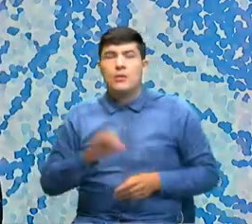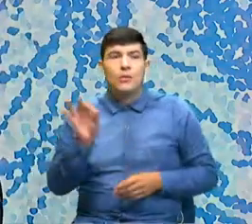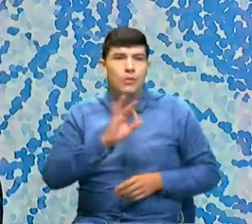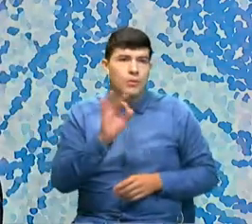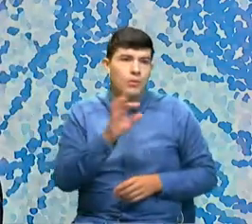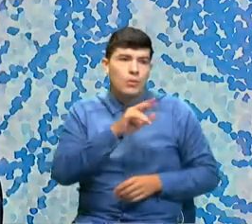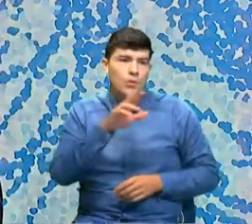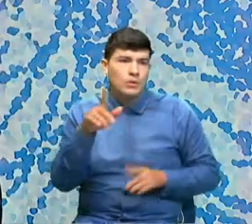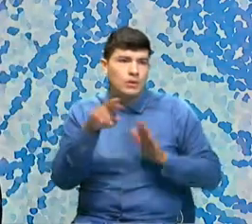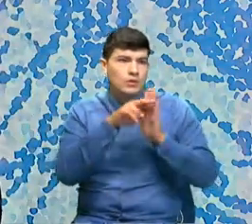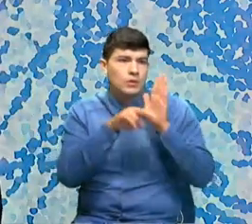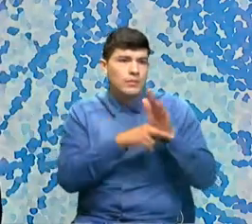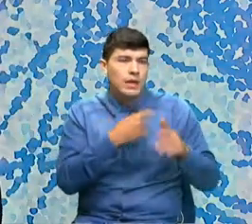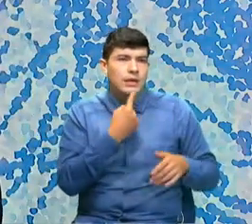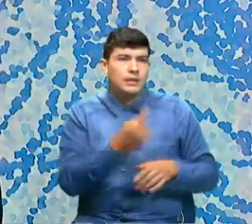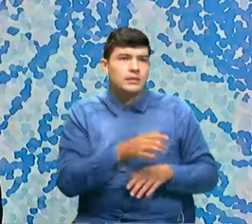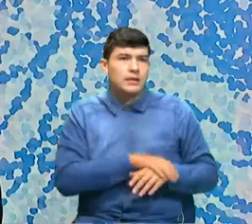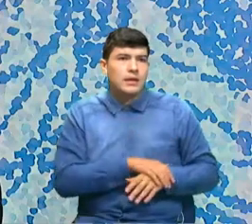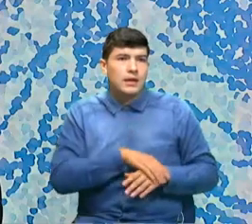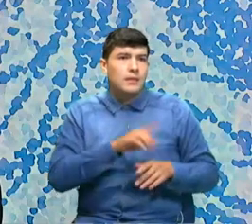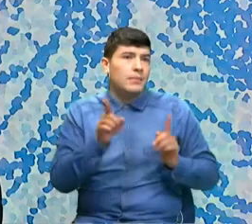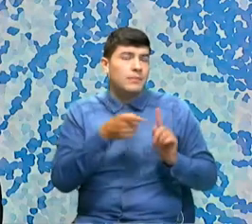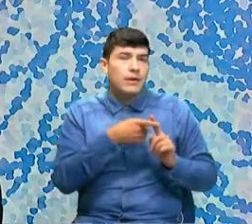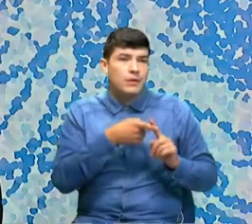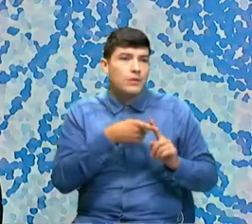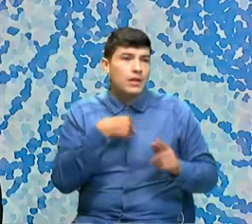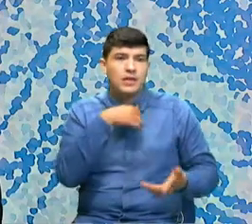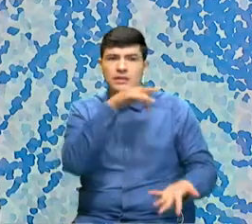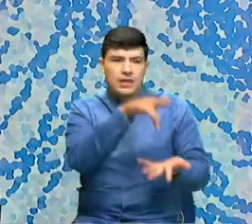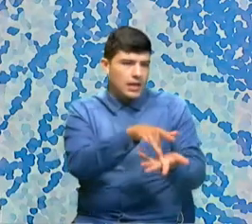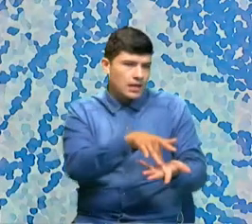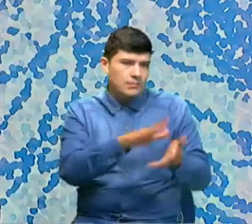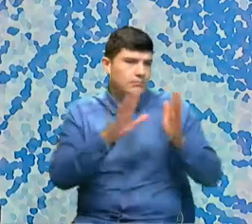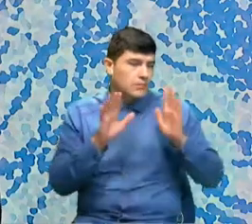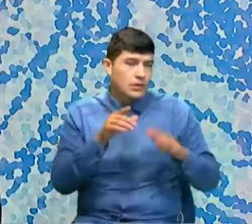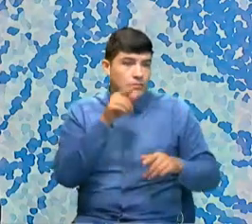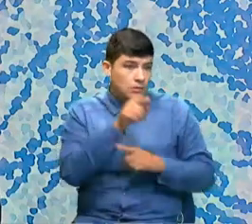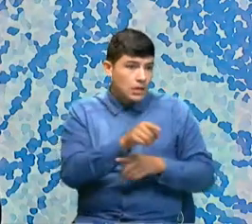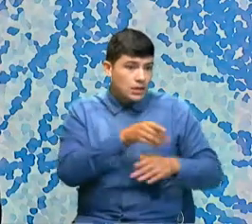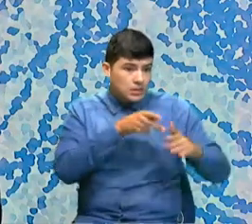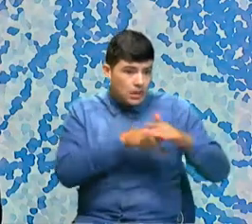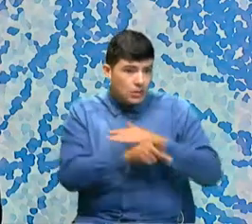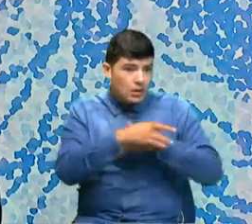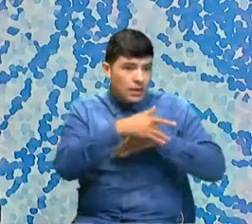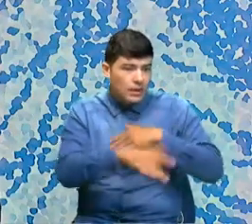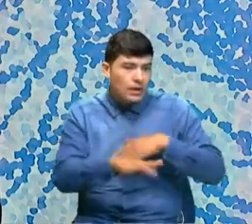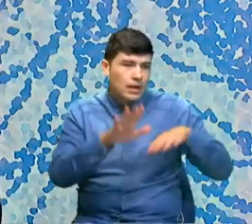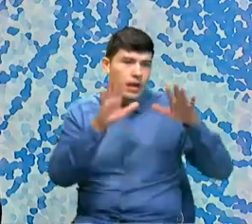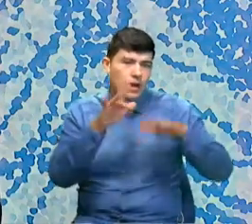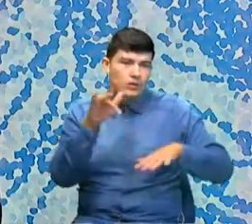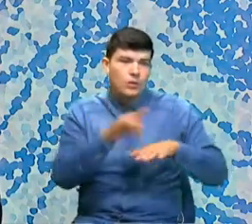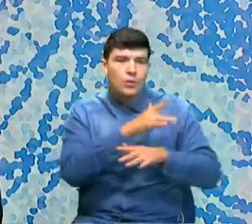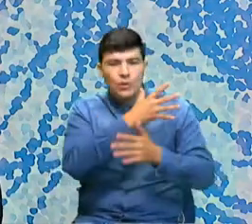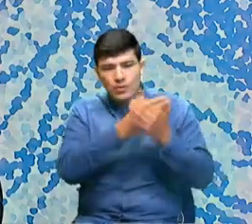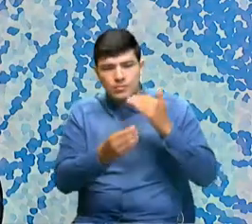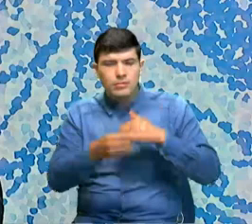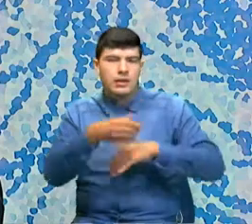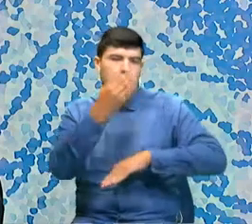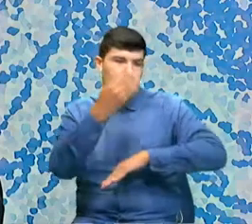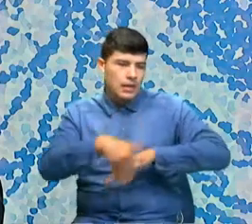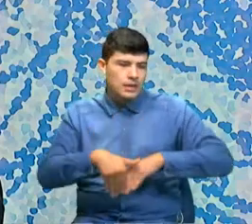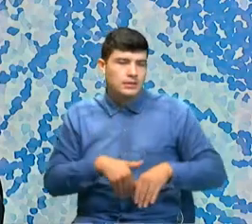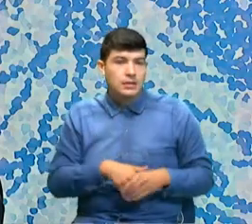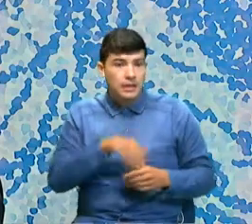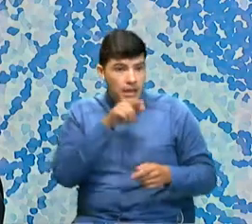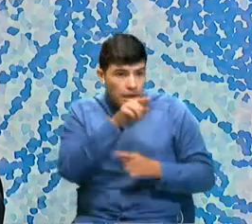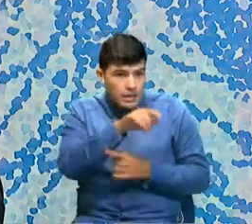hay otros que generan el primero que llega. Entonces usted llegó tarde y no hay parqueadero, le tocó dejarlo en la calle. Ese